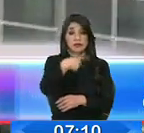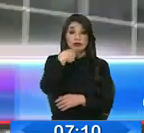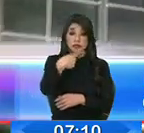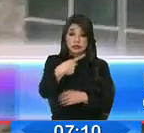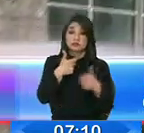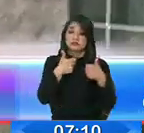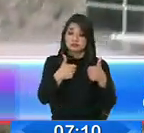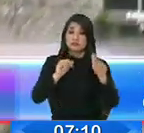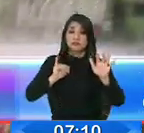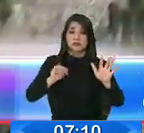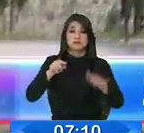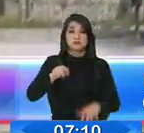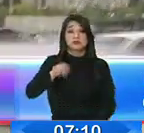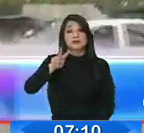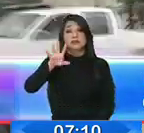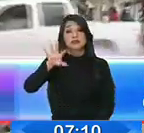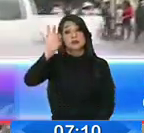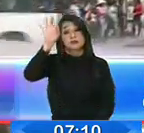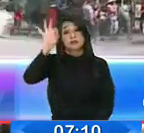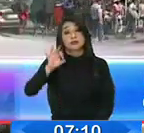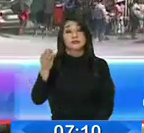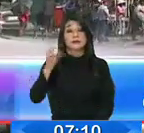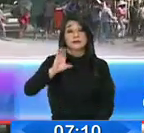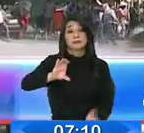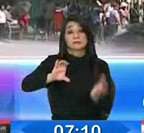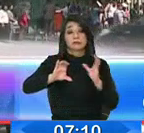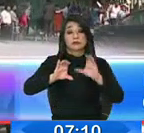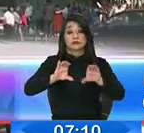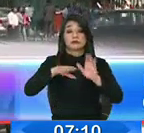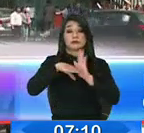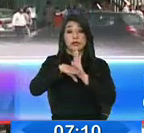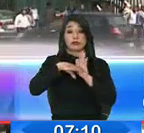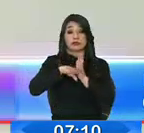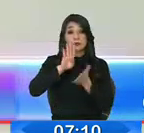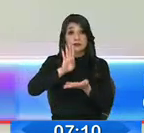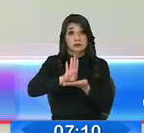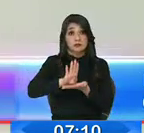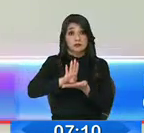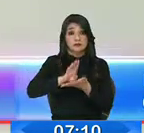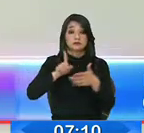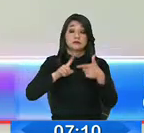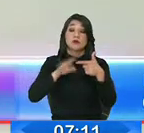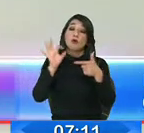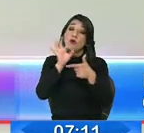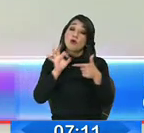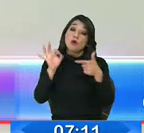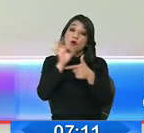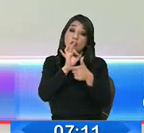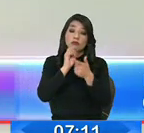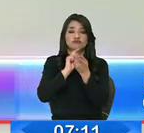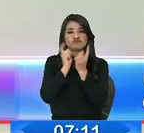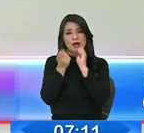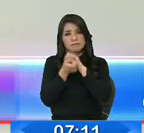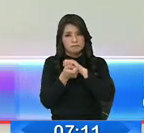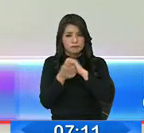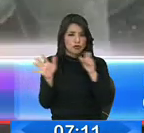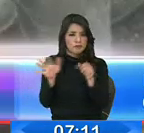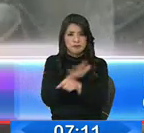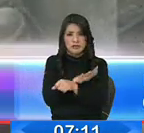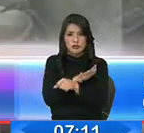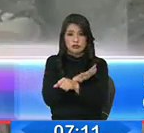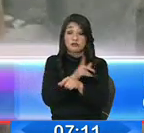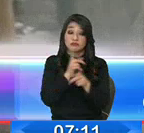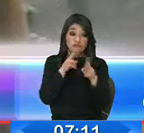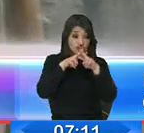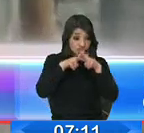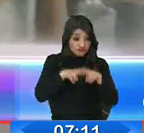del 6.25% en las inversiones que hace el Banco del IES. Y la adopción de medidas estructurales que podrían incluir desde la